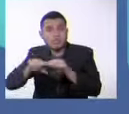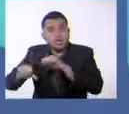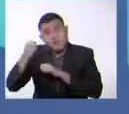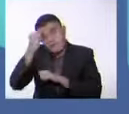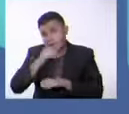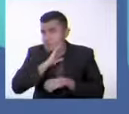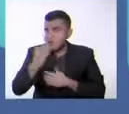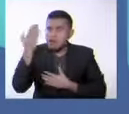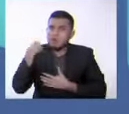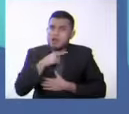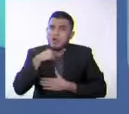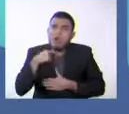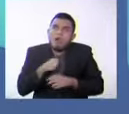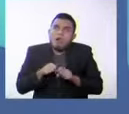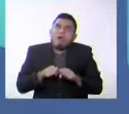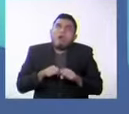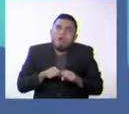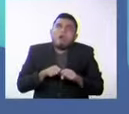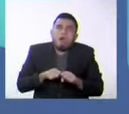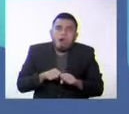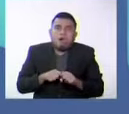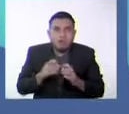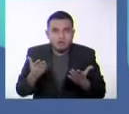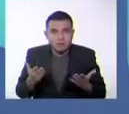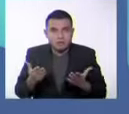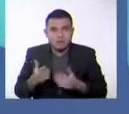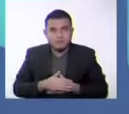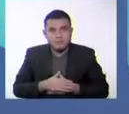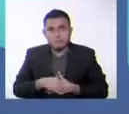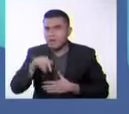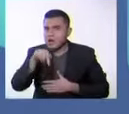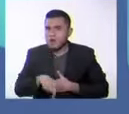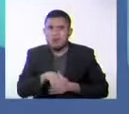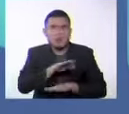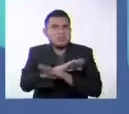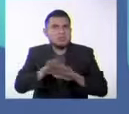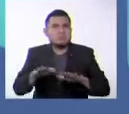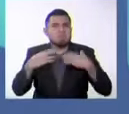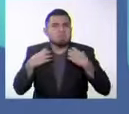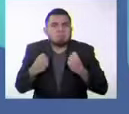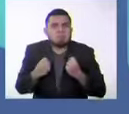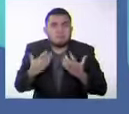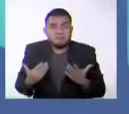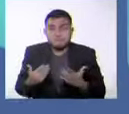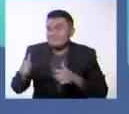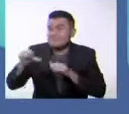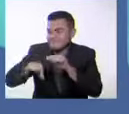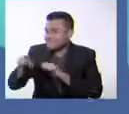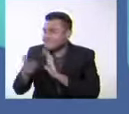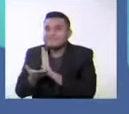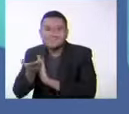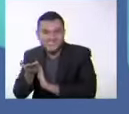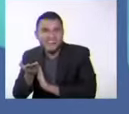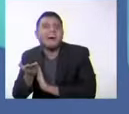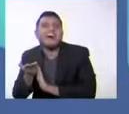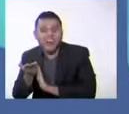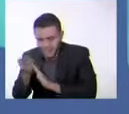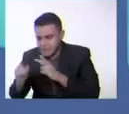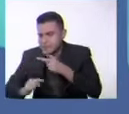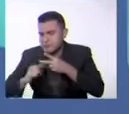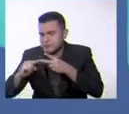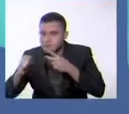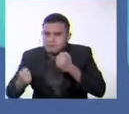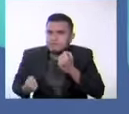que anteriormente eran enfermedades mortales que ahora ya no lo son. Pero también ha abonado a